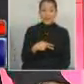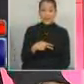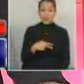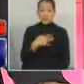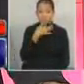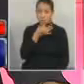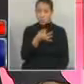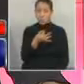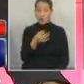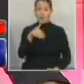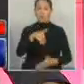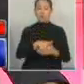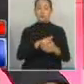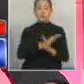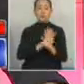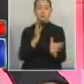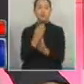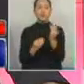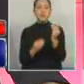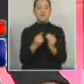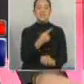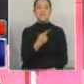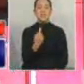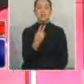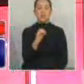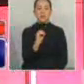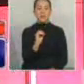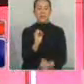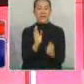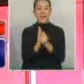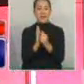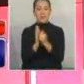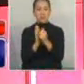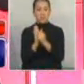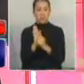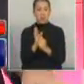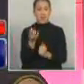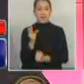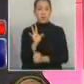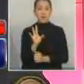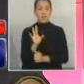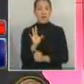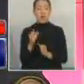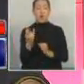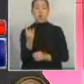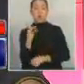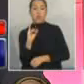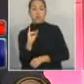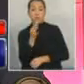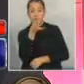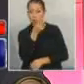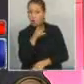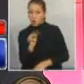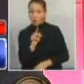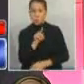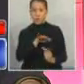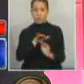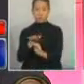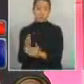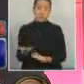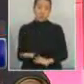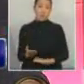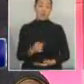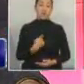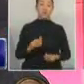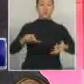votó el fin del guarismo 120 el año pasado. La única que se opuso fue la UDI. Expresó su voluntad cuando votamos también